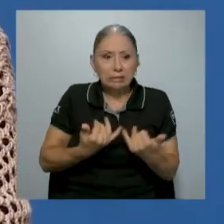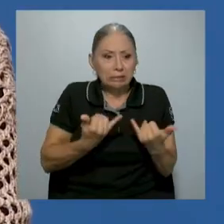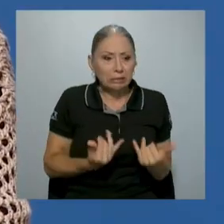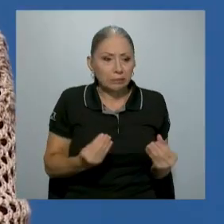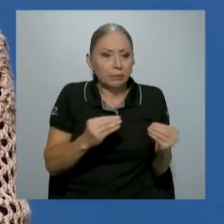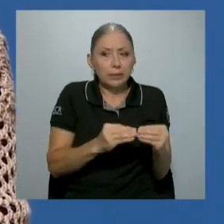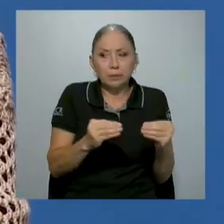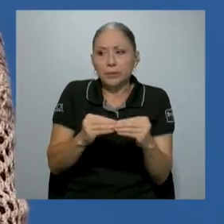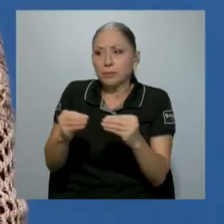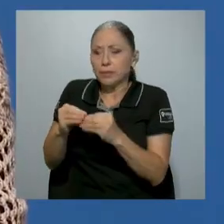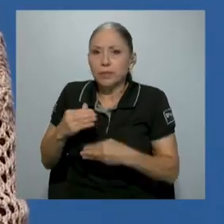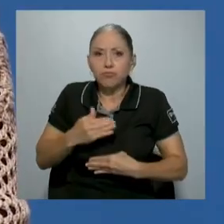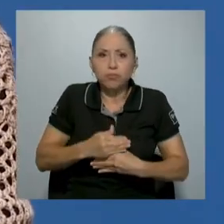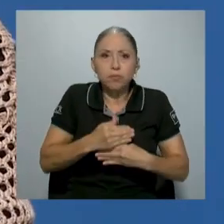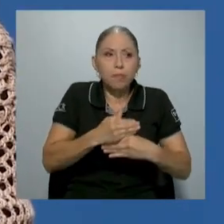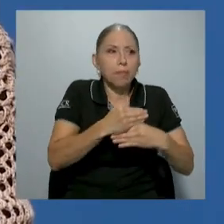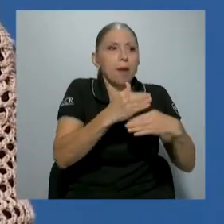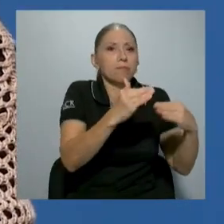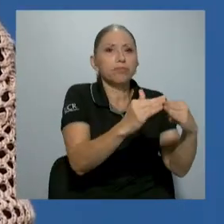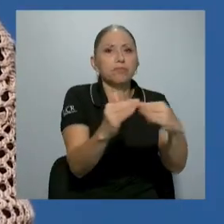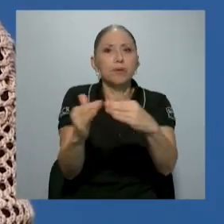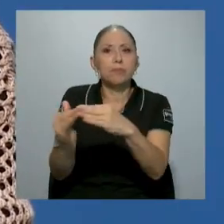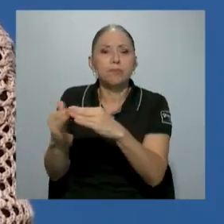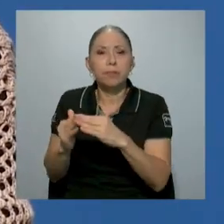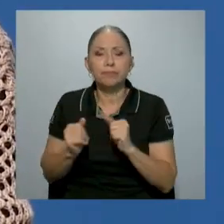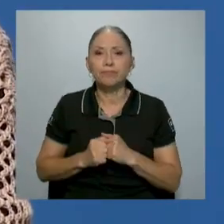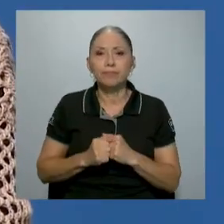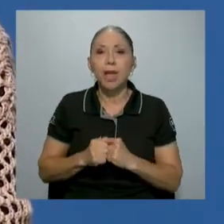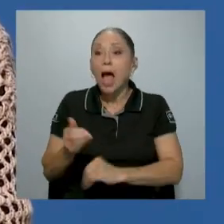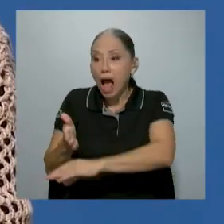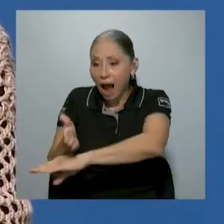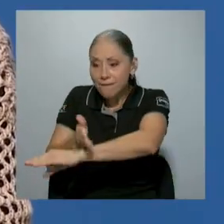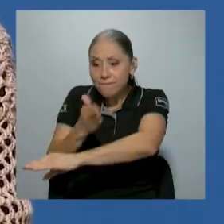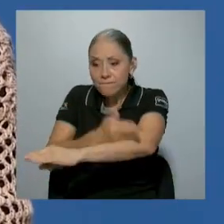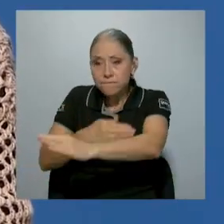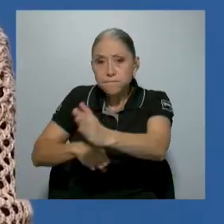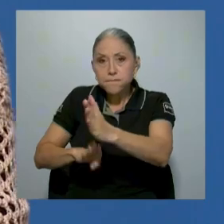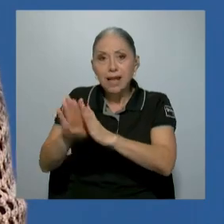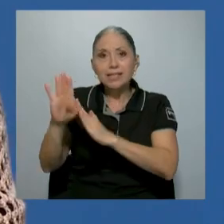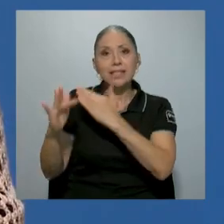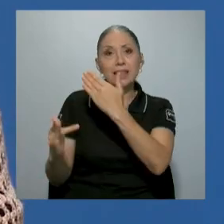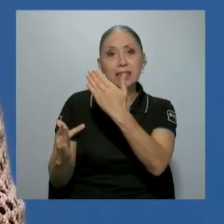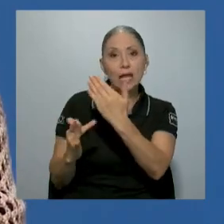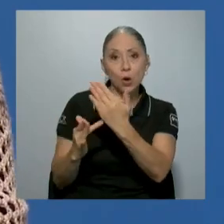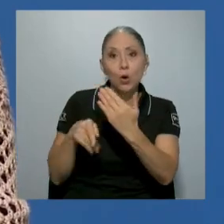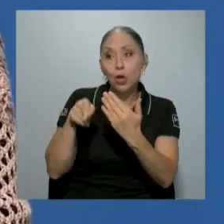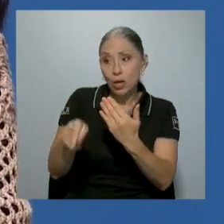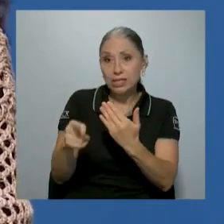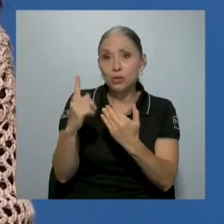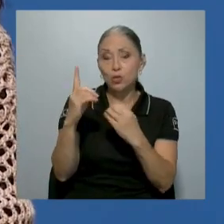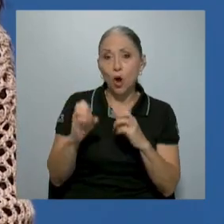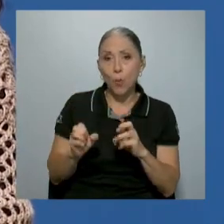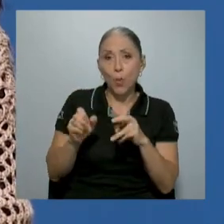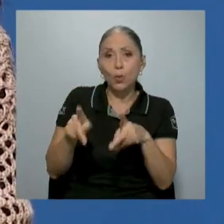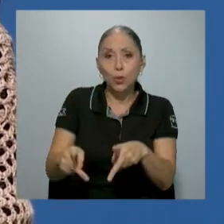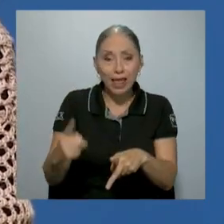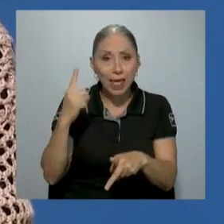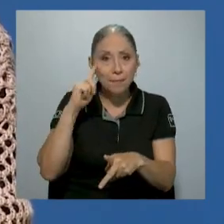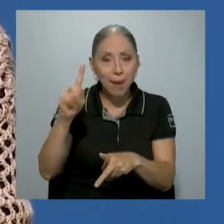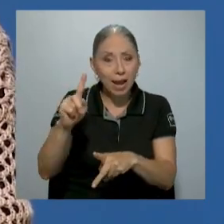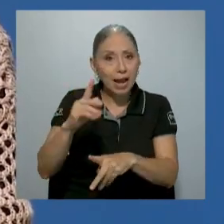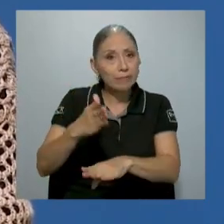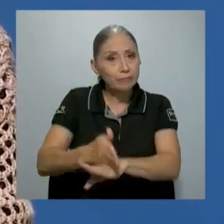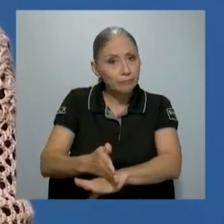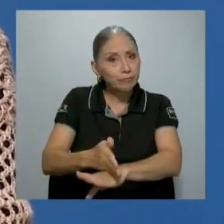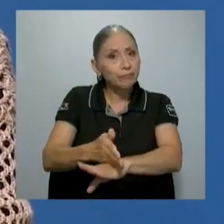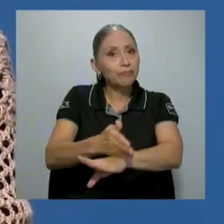el avance tecnológico, que es una ventana de oportunidad, ¿verdad?, para crecimiento,